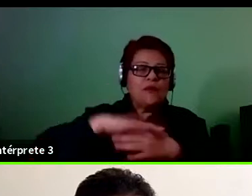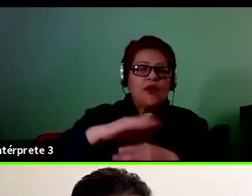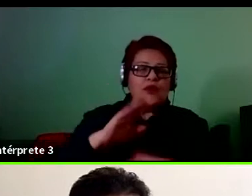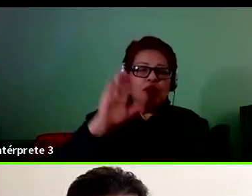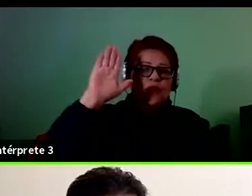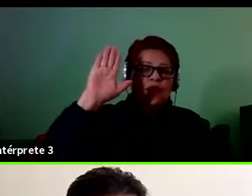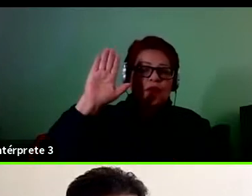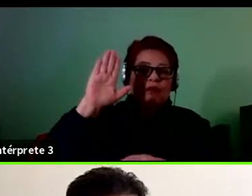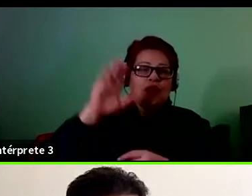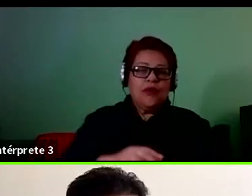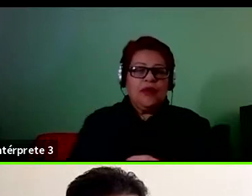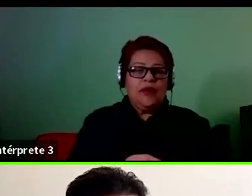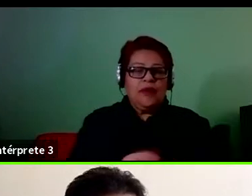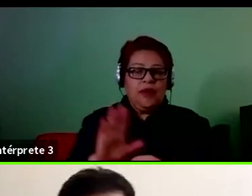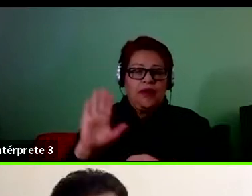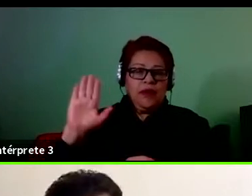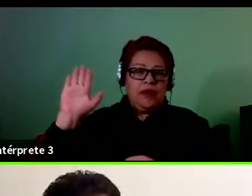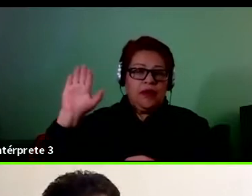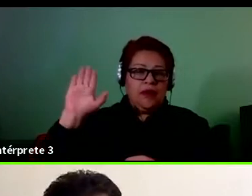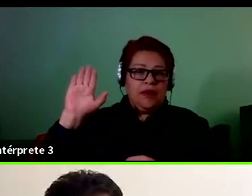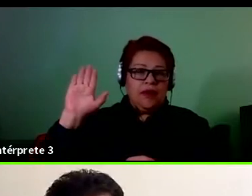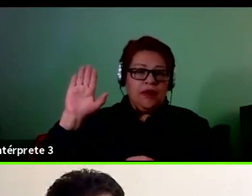bien. Levantando la voz,